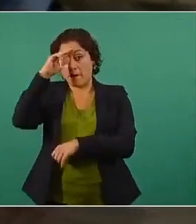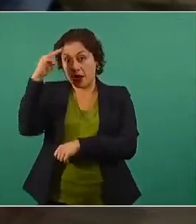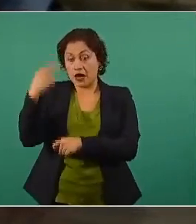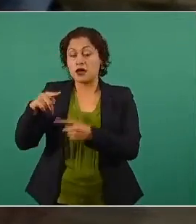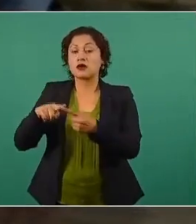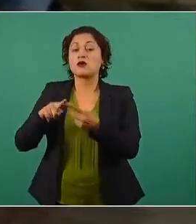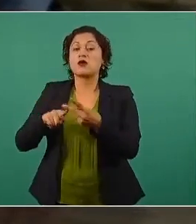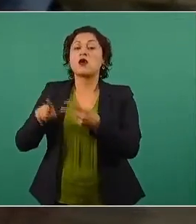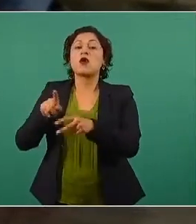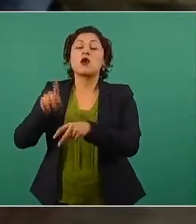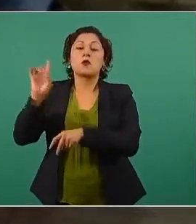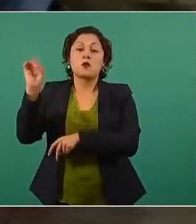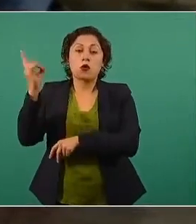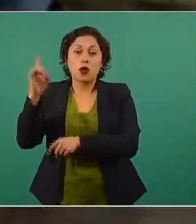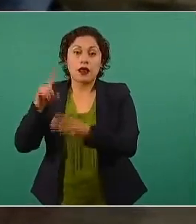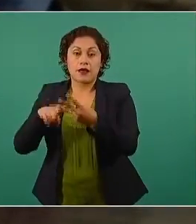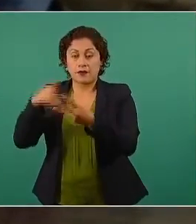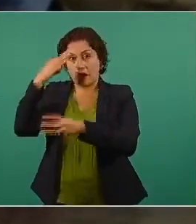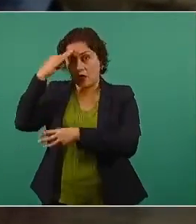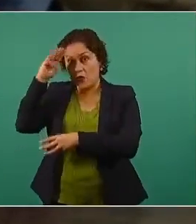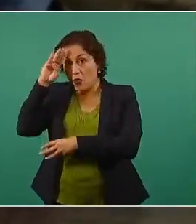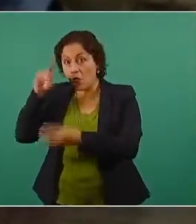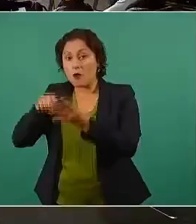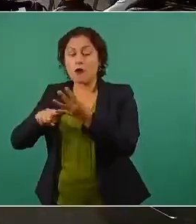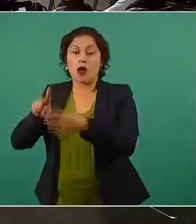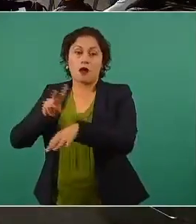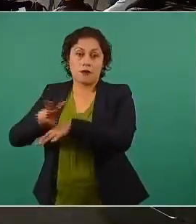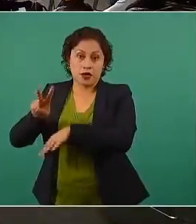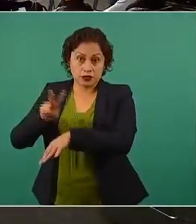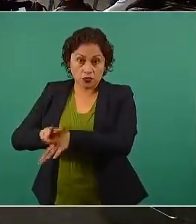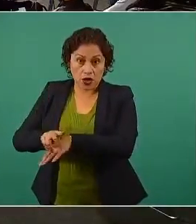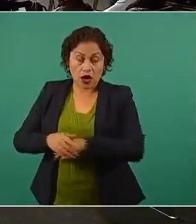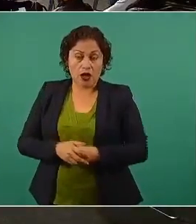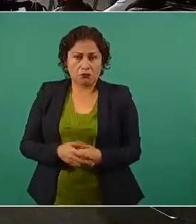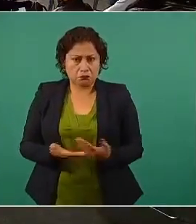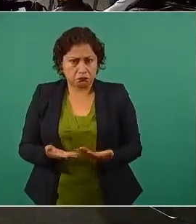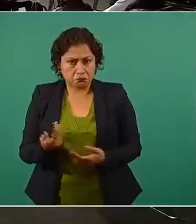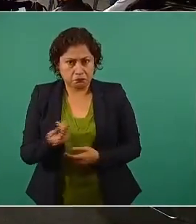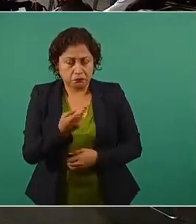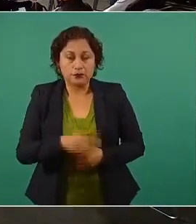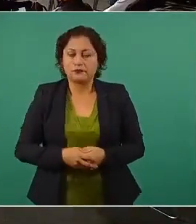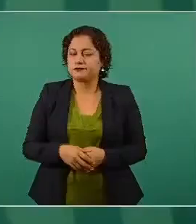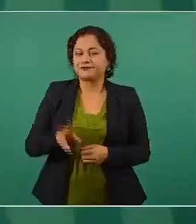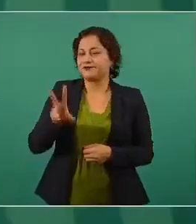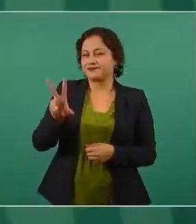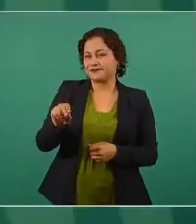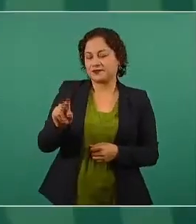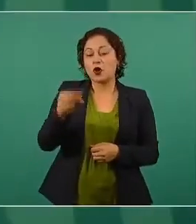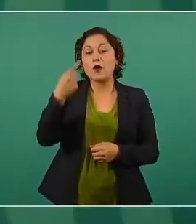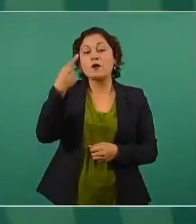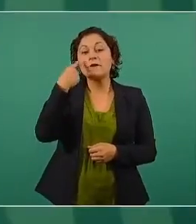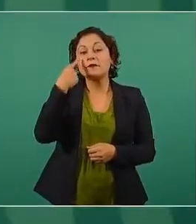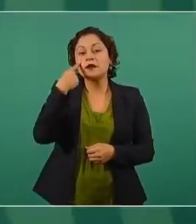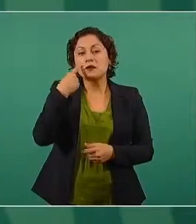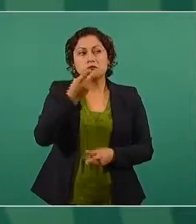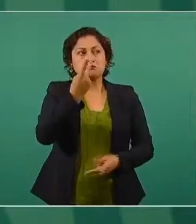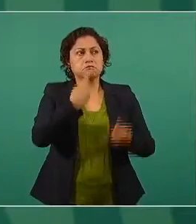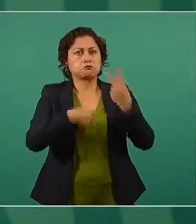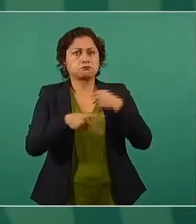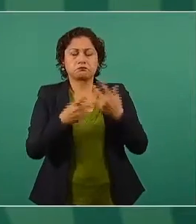Cuba, Venezuela? ¿A qué vino él? No, es una relación, vamos a decir, de